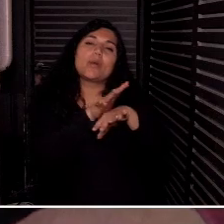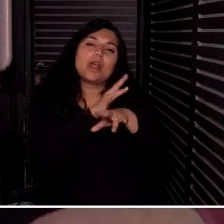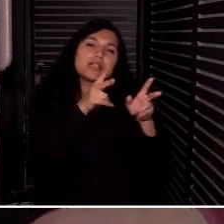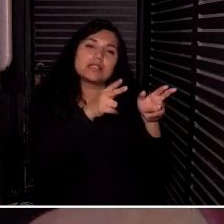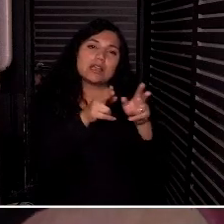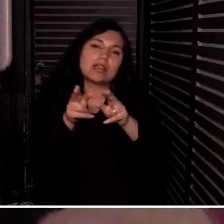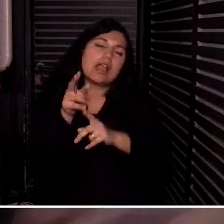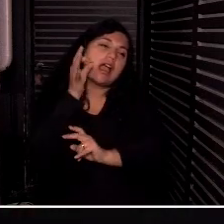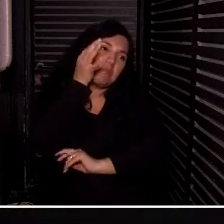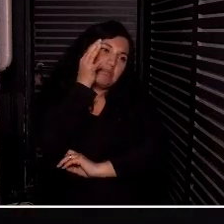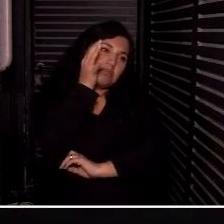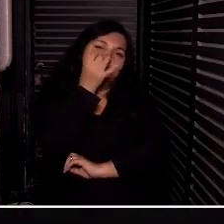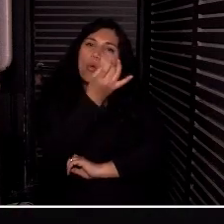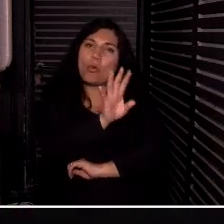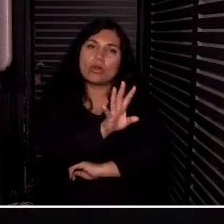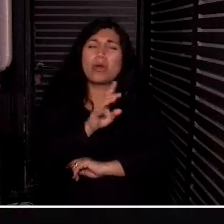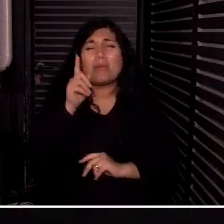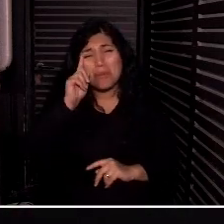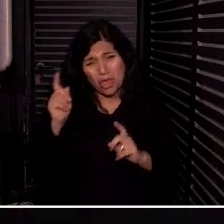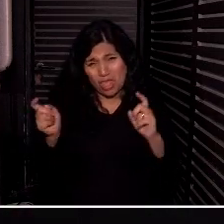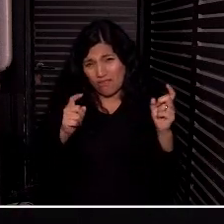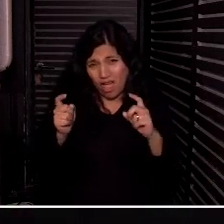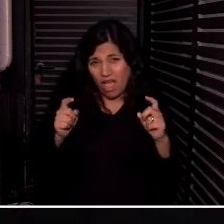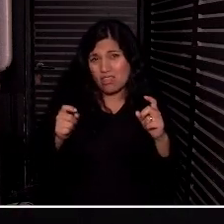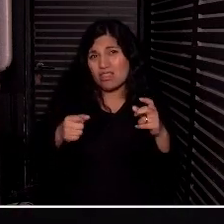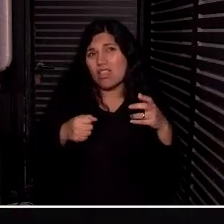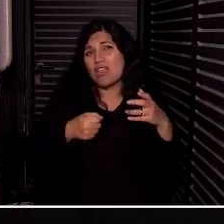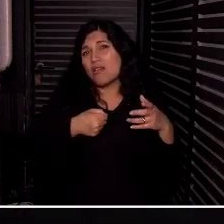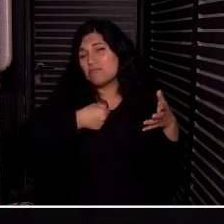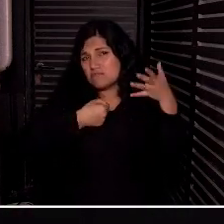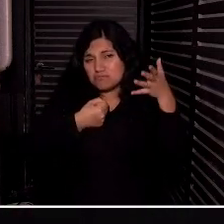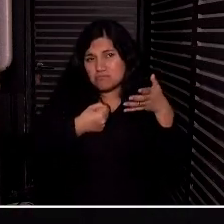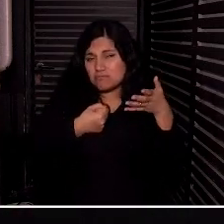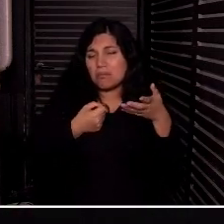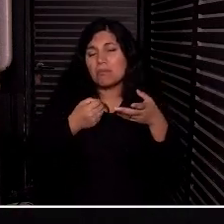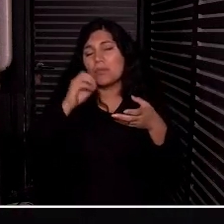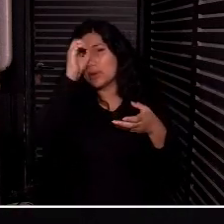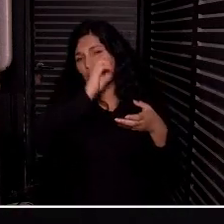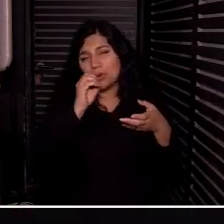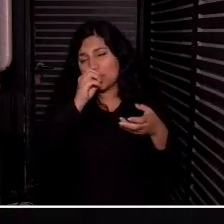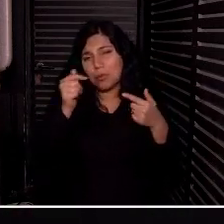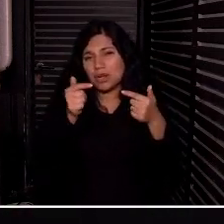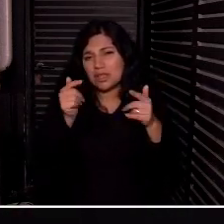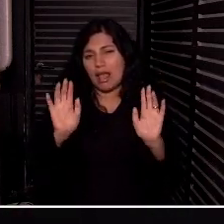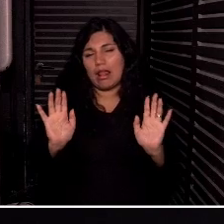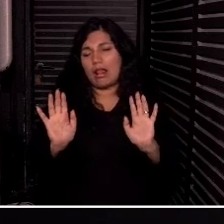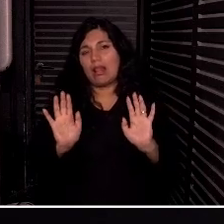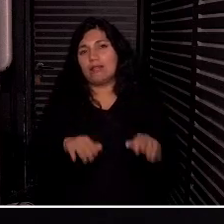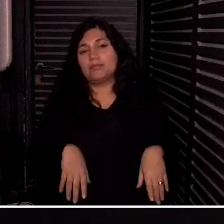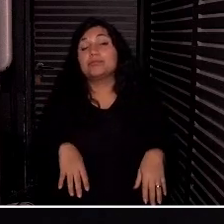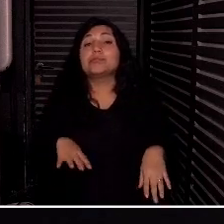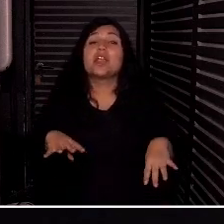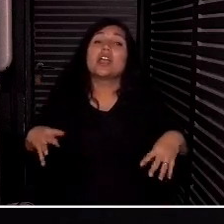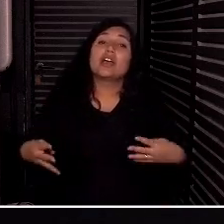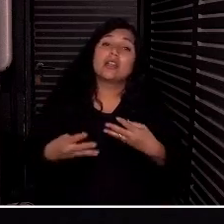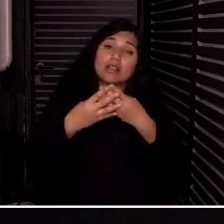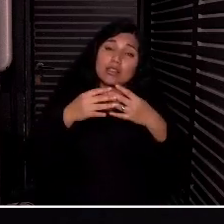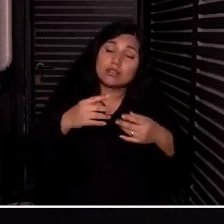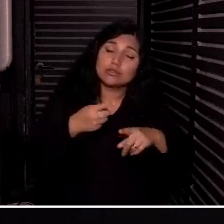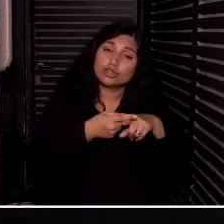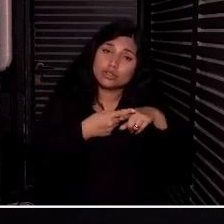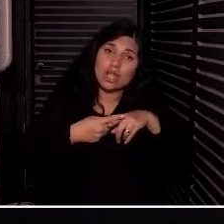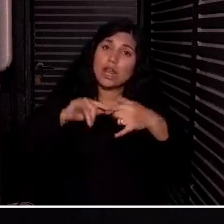esas poblaciones Entonces en ese sentido ahí hay un gran riesgo porque las redes sociales WhatsApp sus